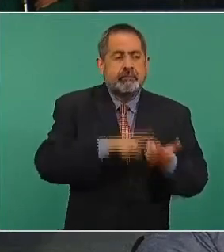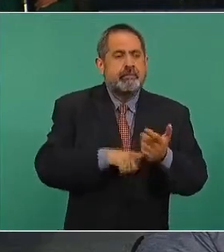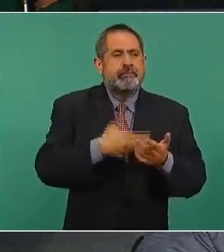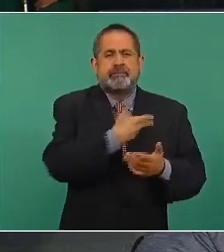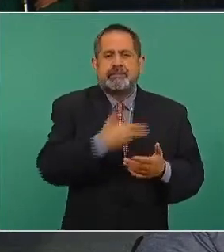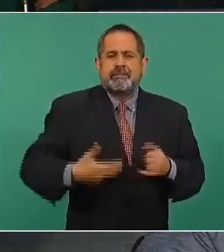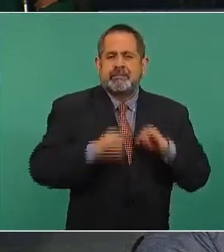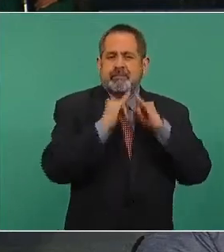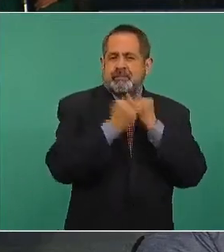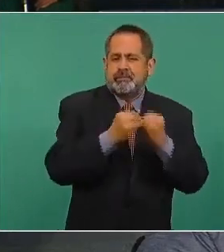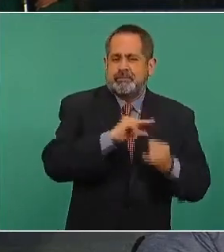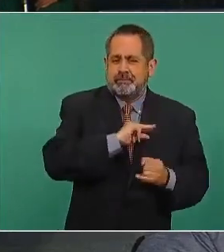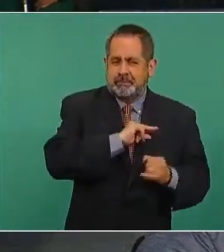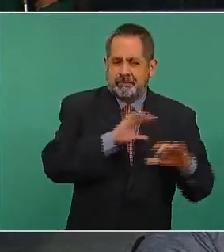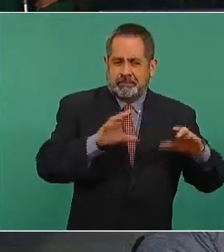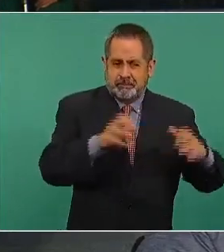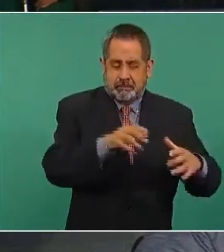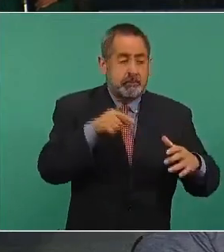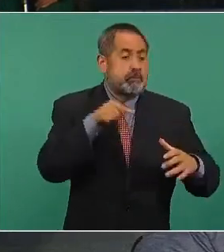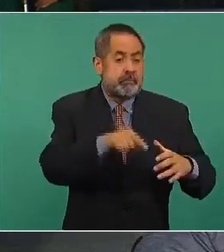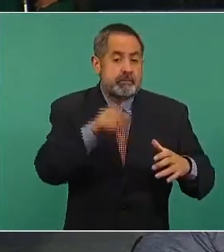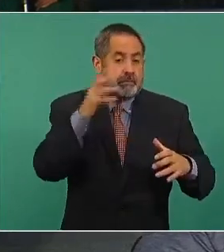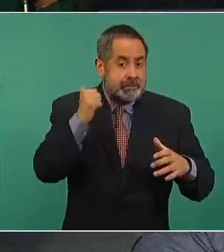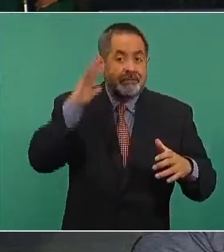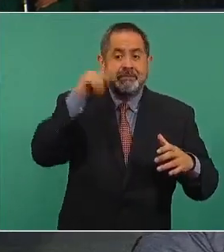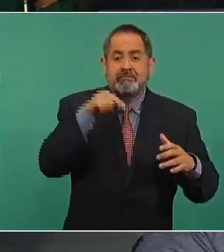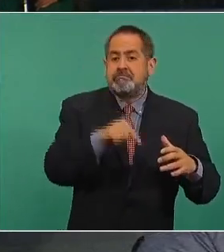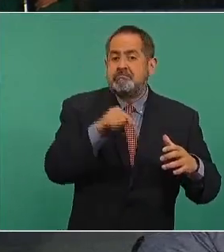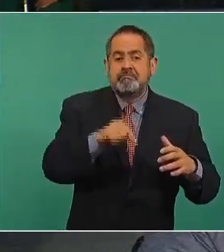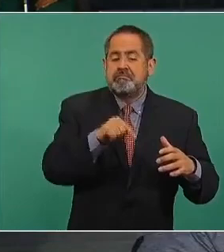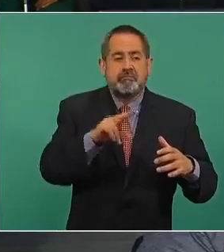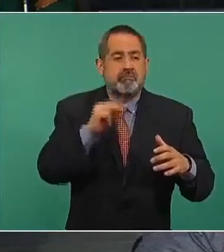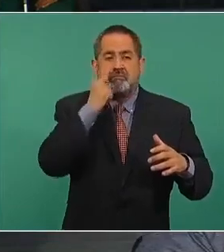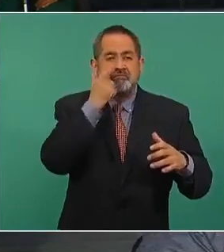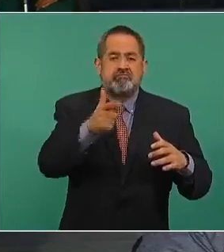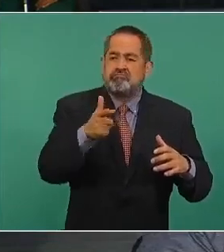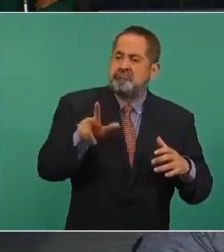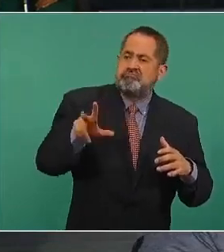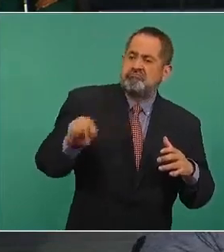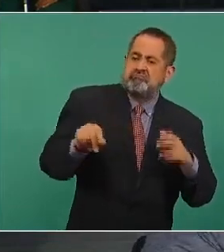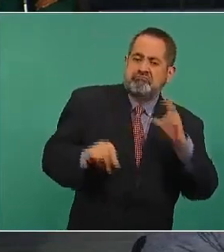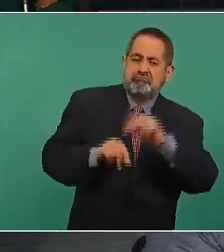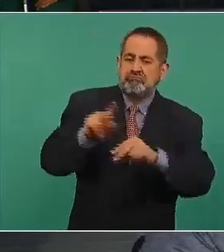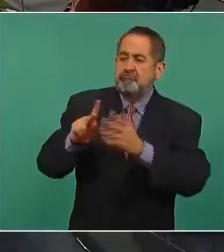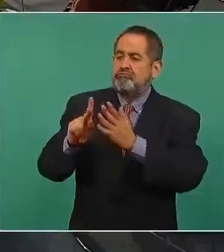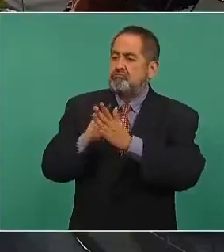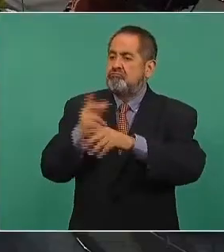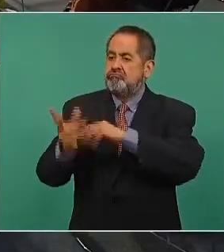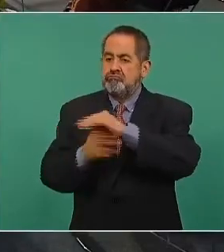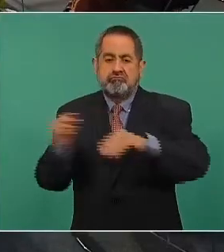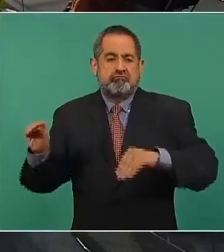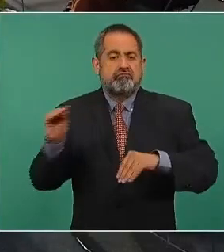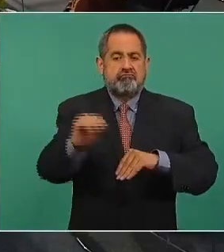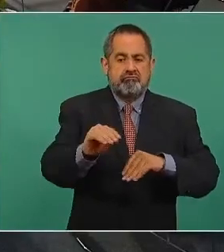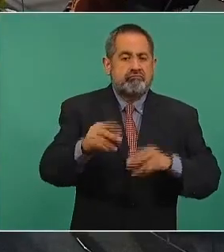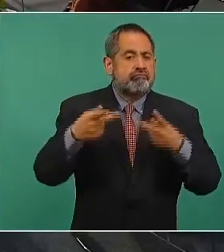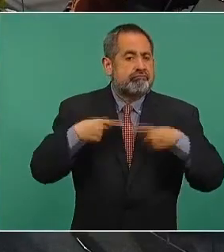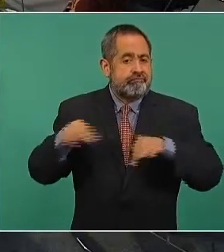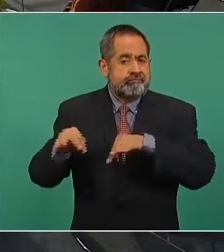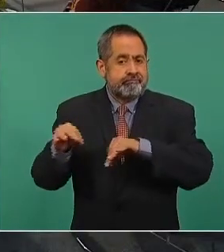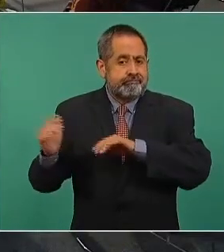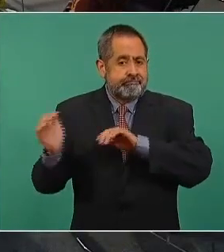las juntas especiales, incluso ella fue la que no permitió la reinstalación de estos trabajadores de